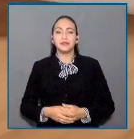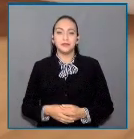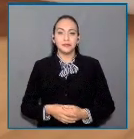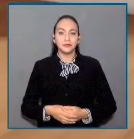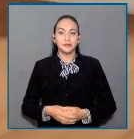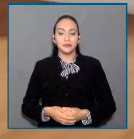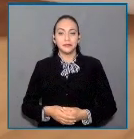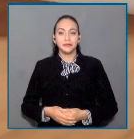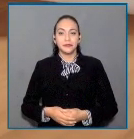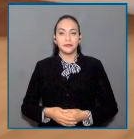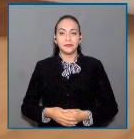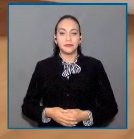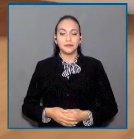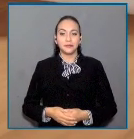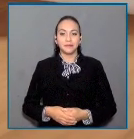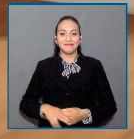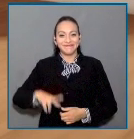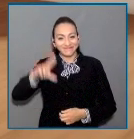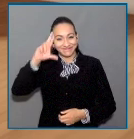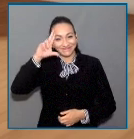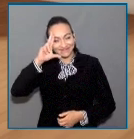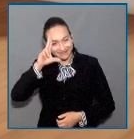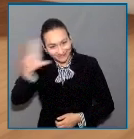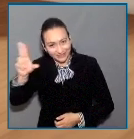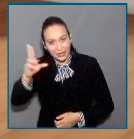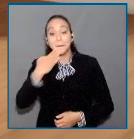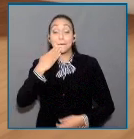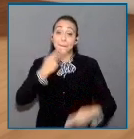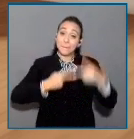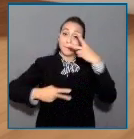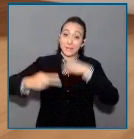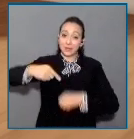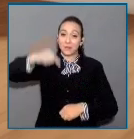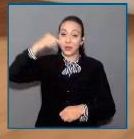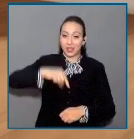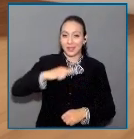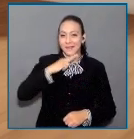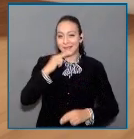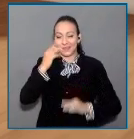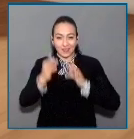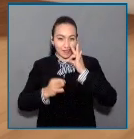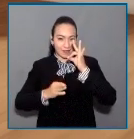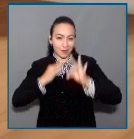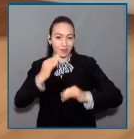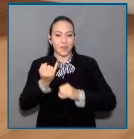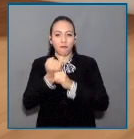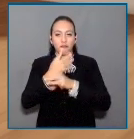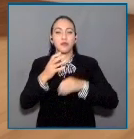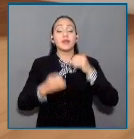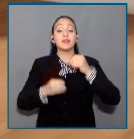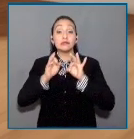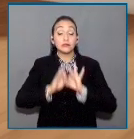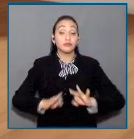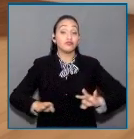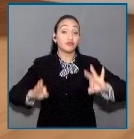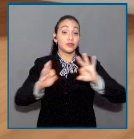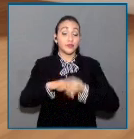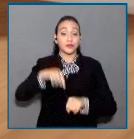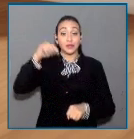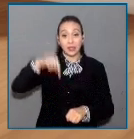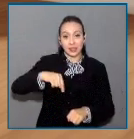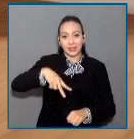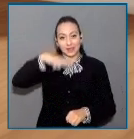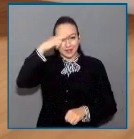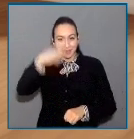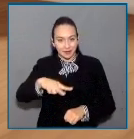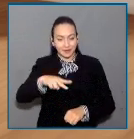Hola, ¿qué tal? ¿Cómo le va? Qué gusto saludarle. Bienvenido, bienvenida a la información jurídica más importante, pero también sin duda la más